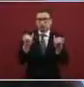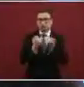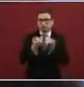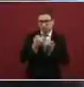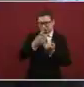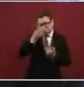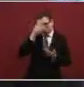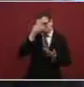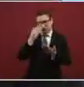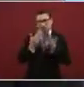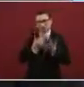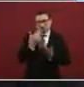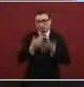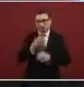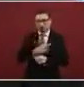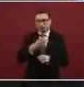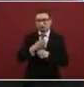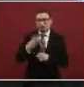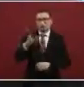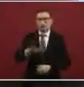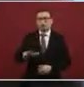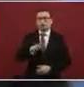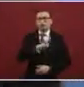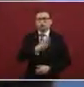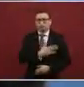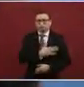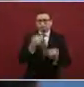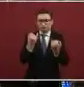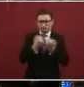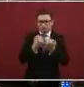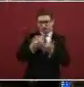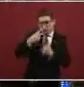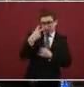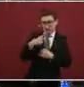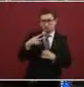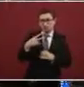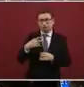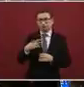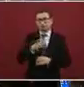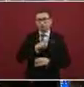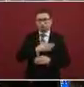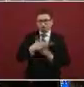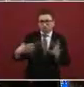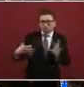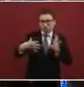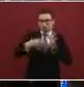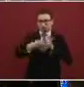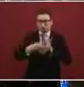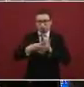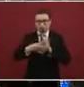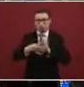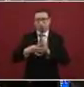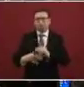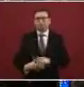Española y aquella experiencia del exilio recibido en México, de solidaridad, generosidad, encuentro con el pueblo español y en